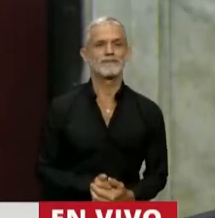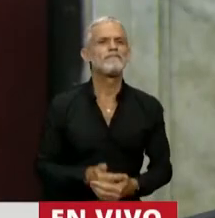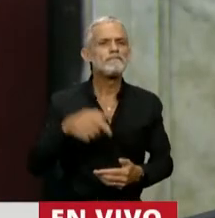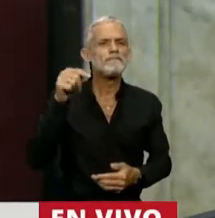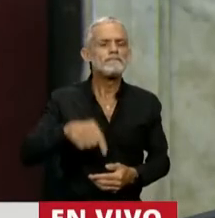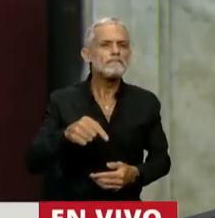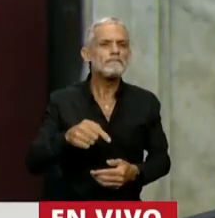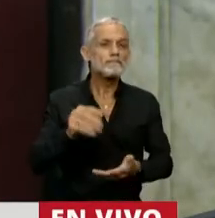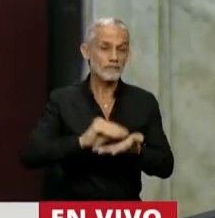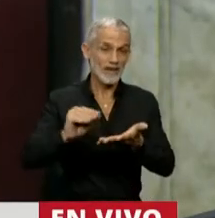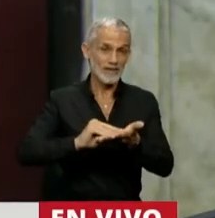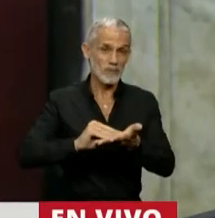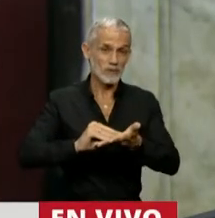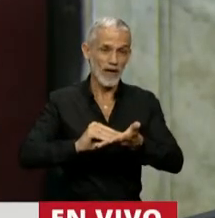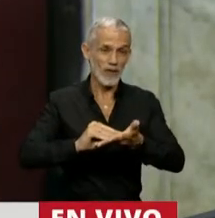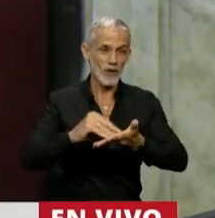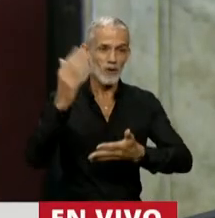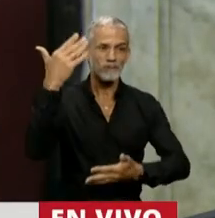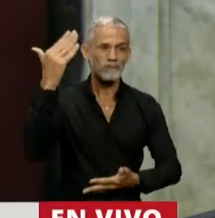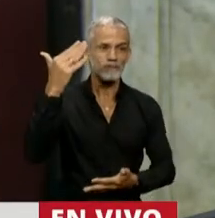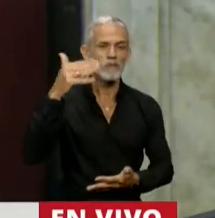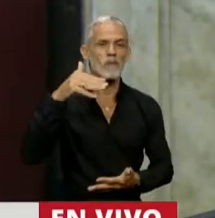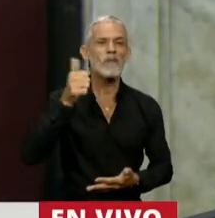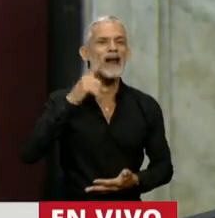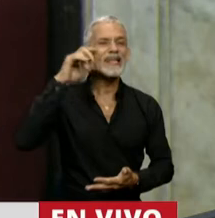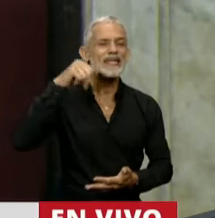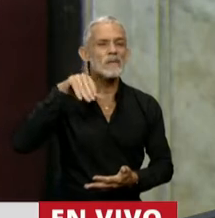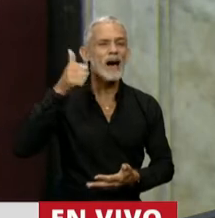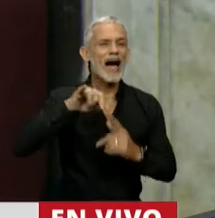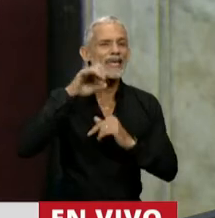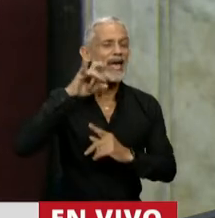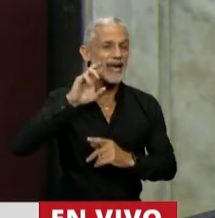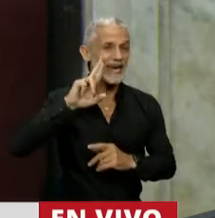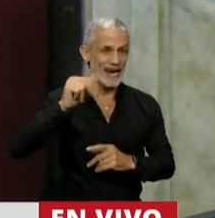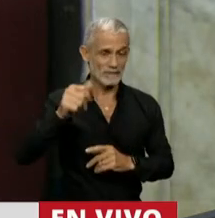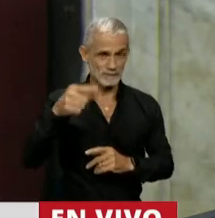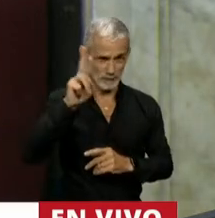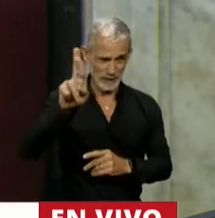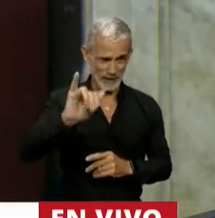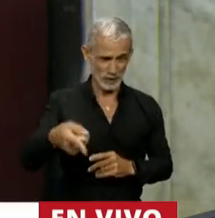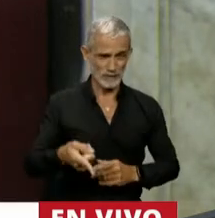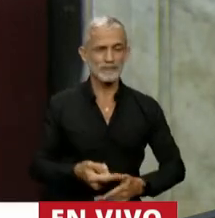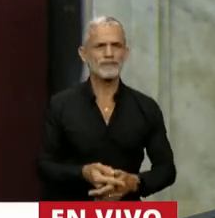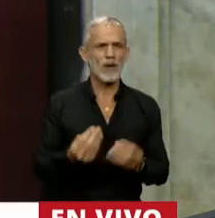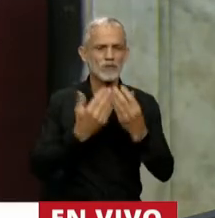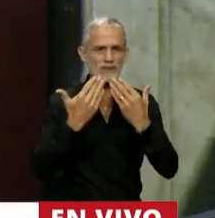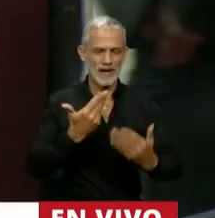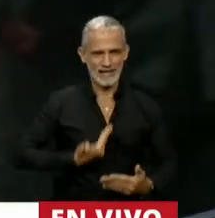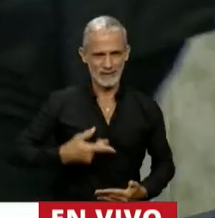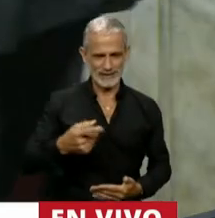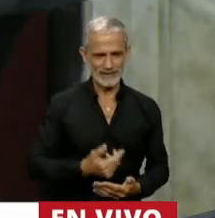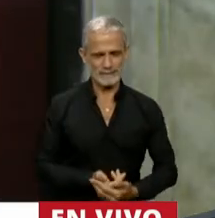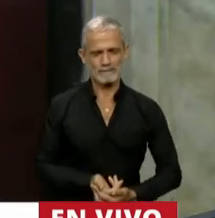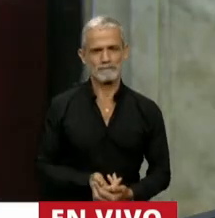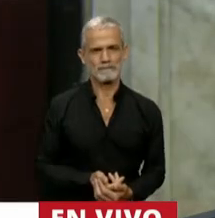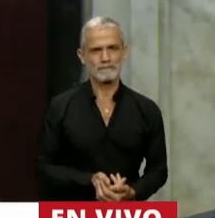Tiene la palabra el diputado Martín Maquieira para otra cuestión de privilegio. Muchas gracias,